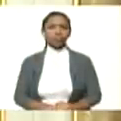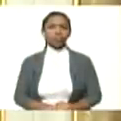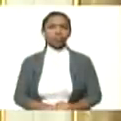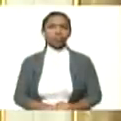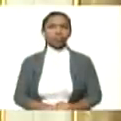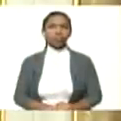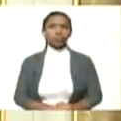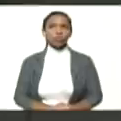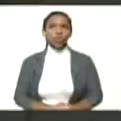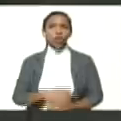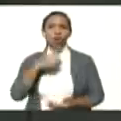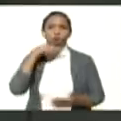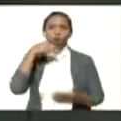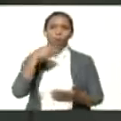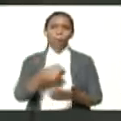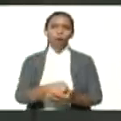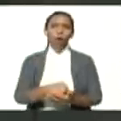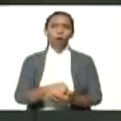Lo nombró